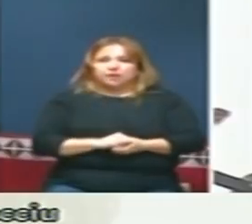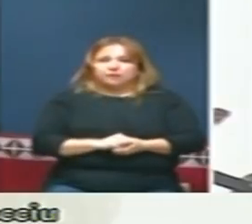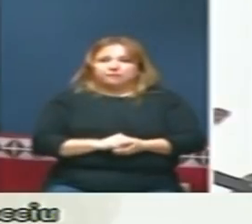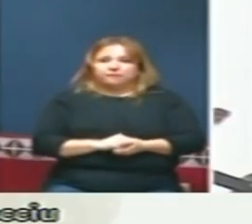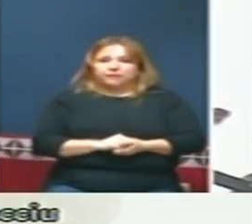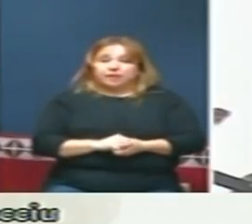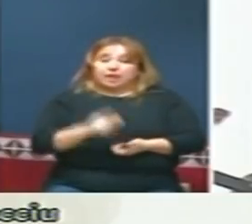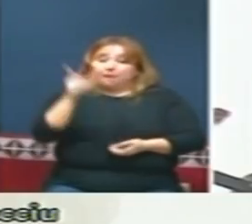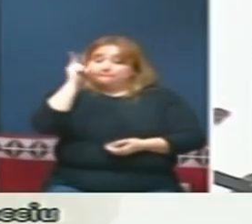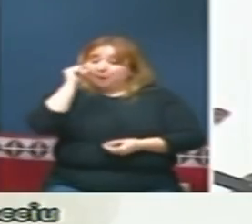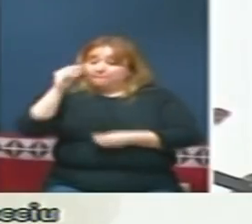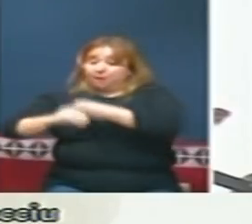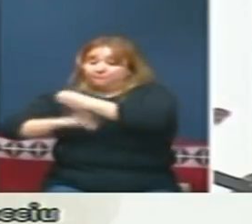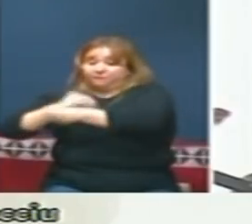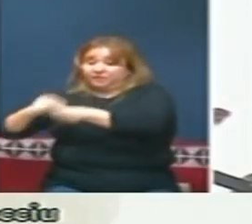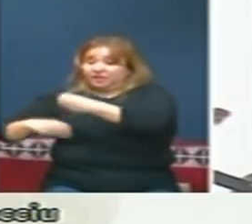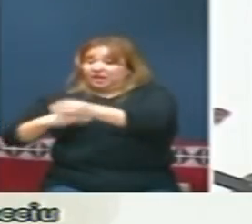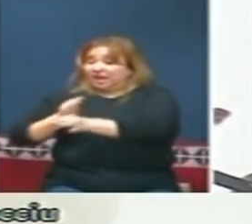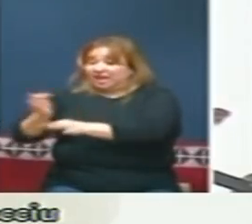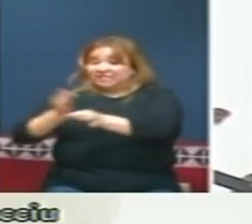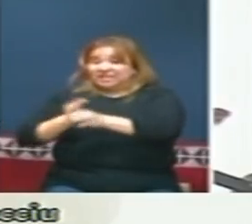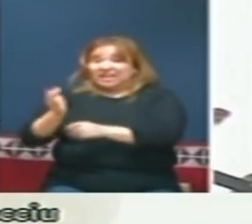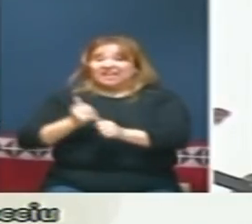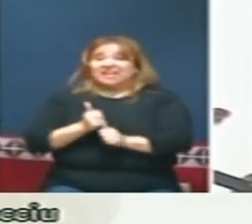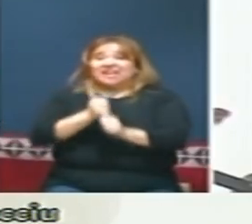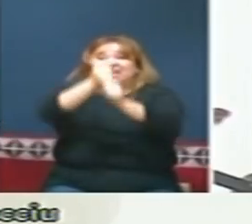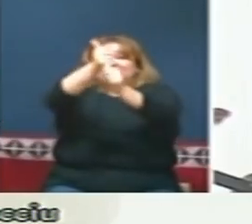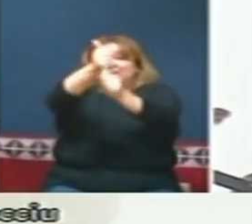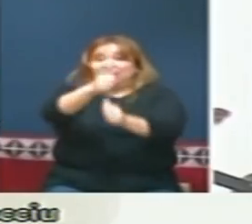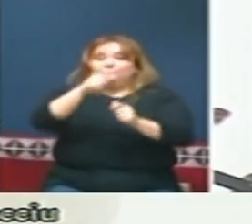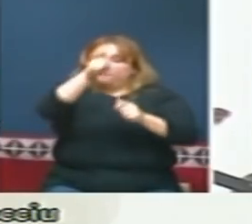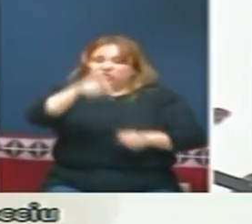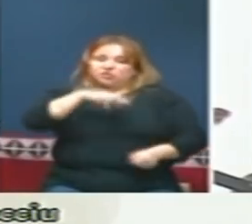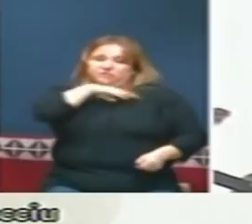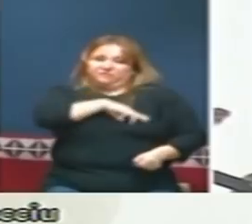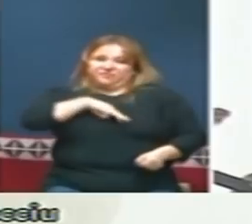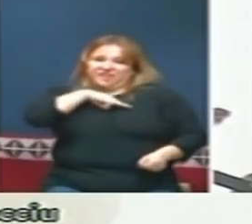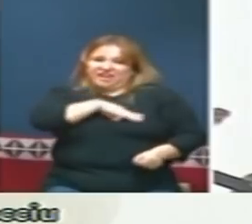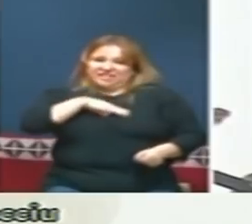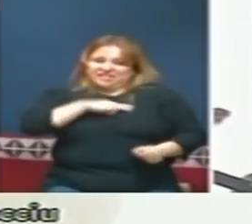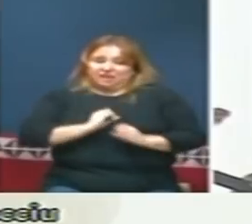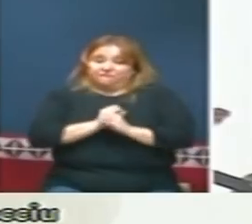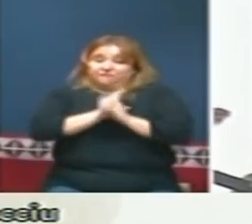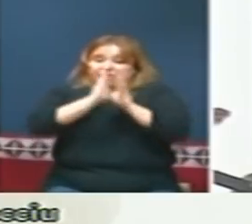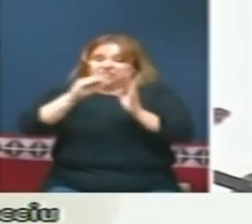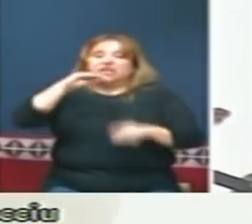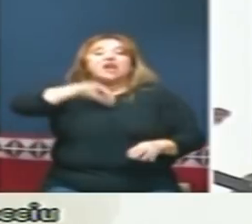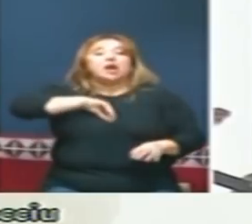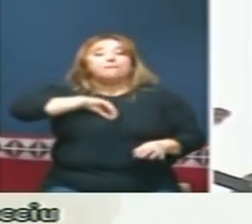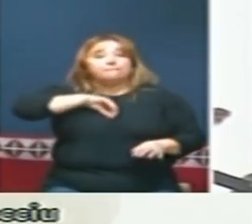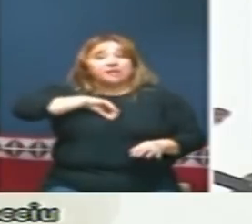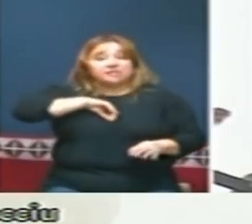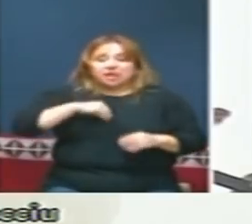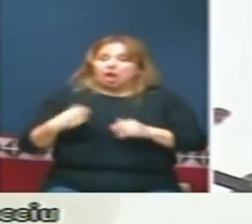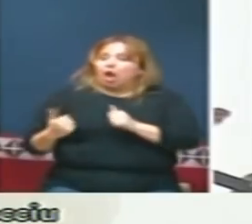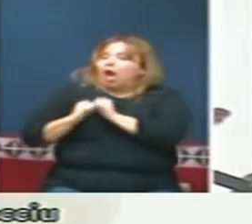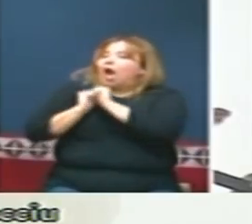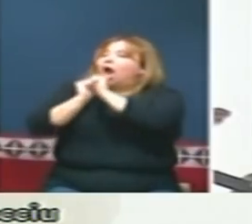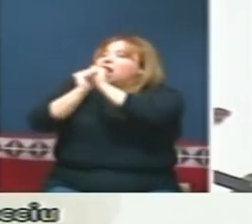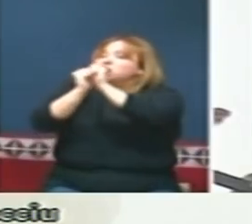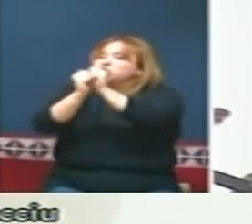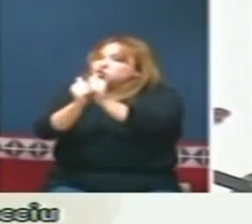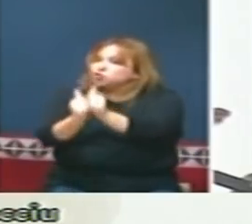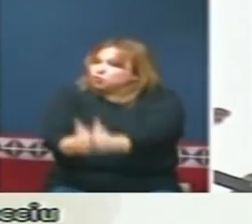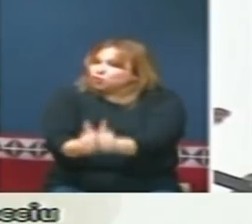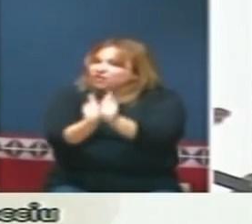El padre de familia enseña a los laicos a distinguirse por la transparencia de la fe, dejándose guiar por ella en